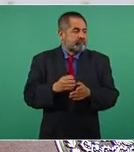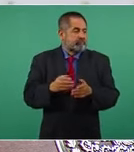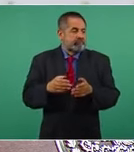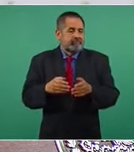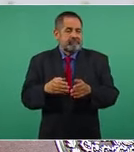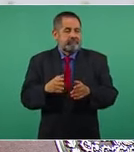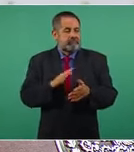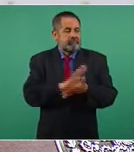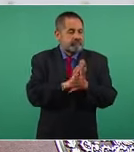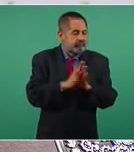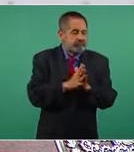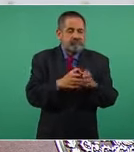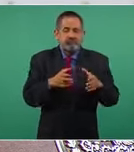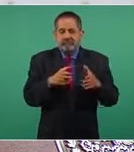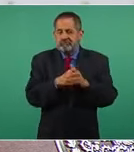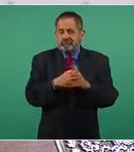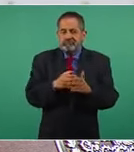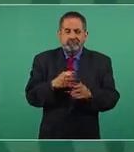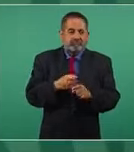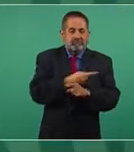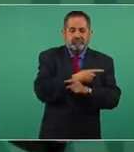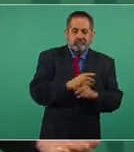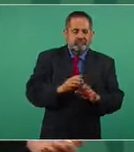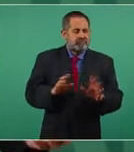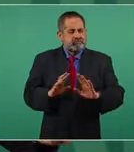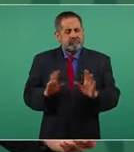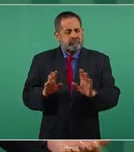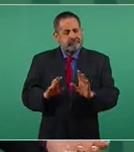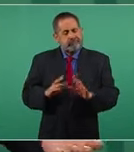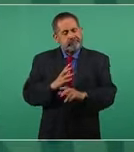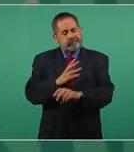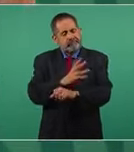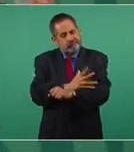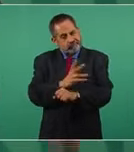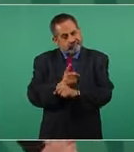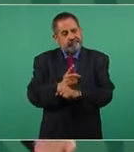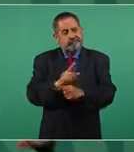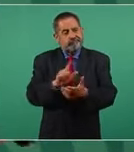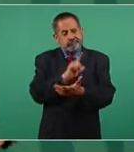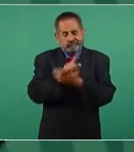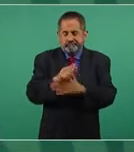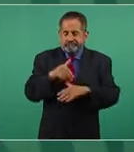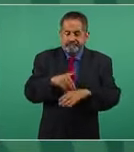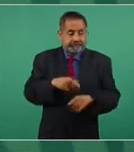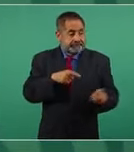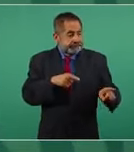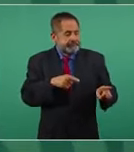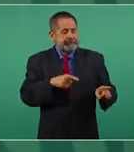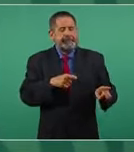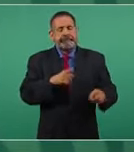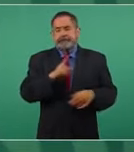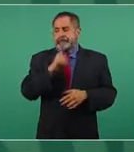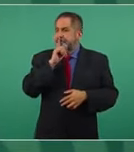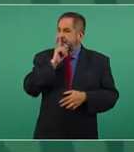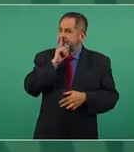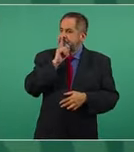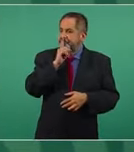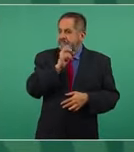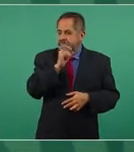o de cohecho. Por eso se respeta la decisión, debe de